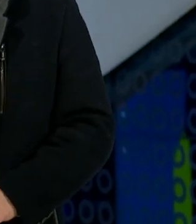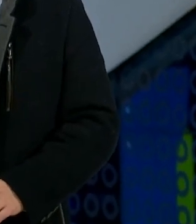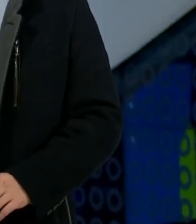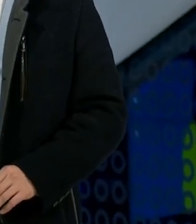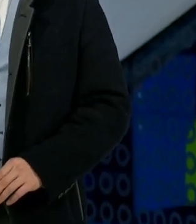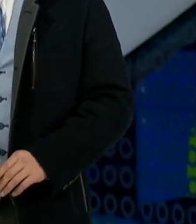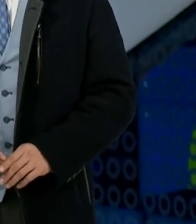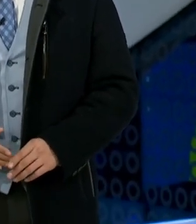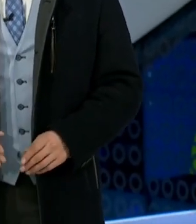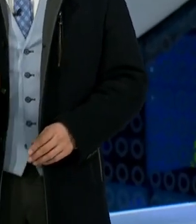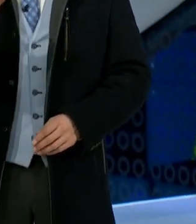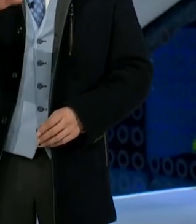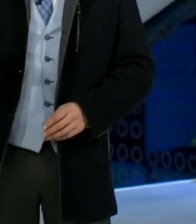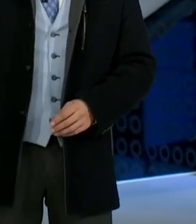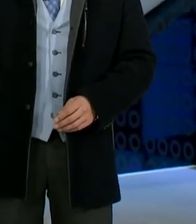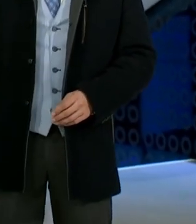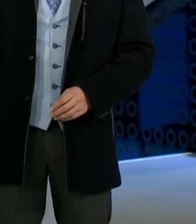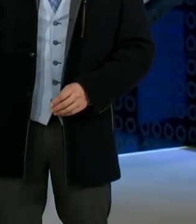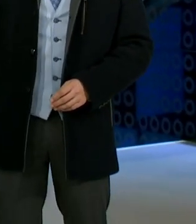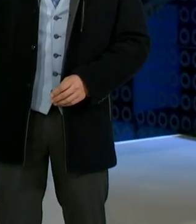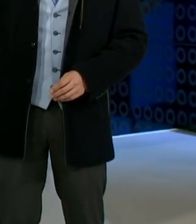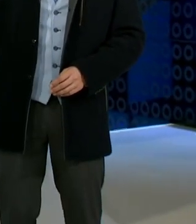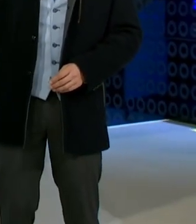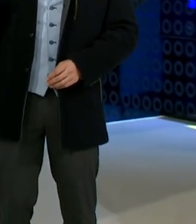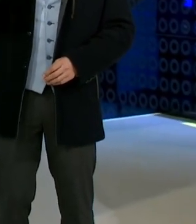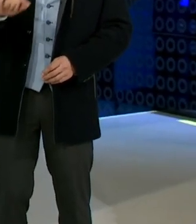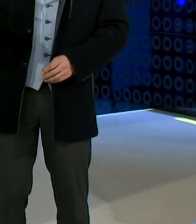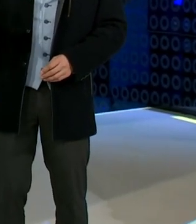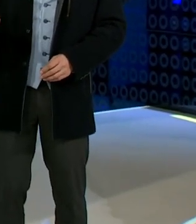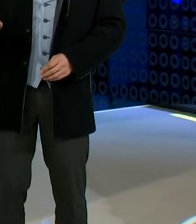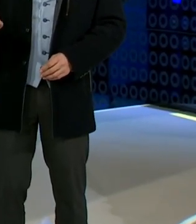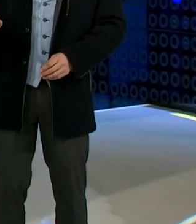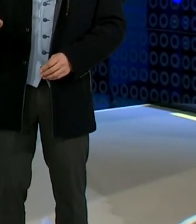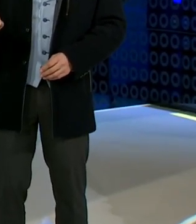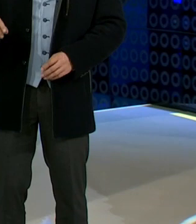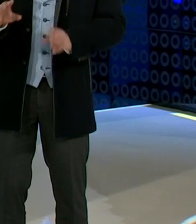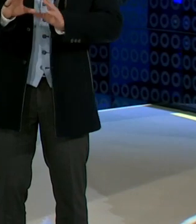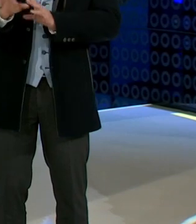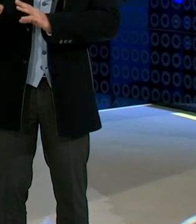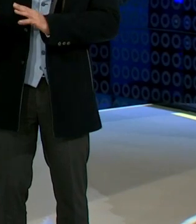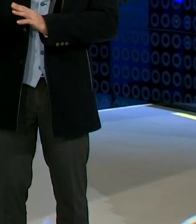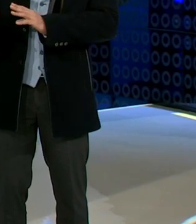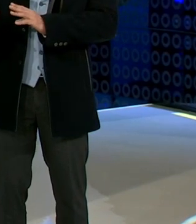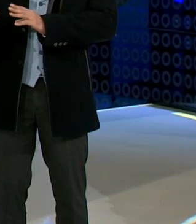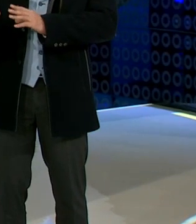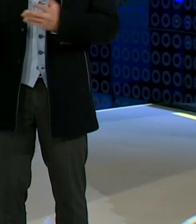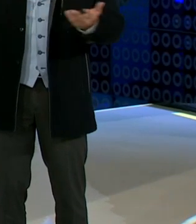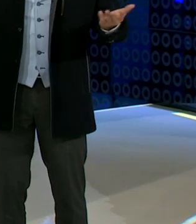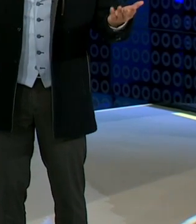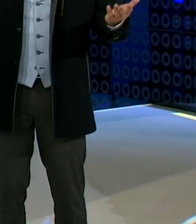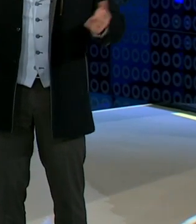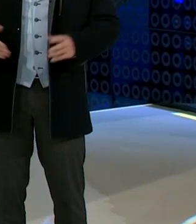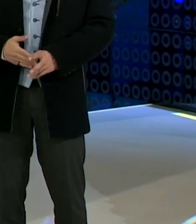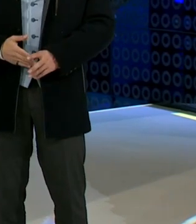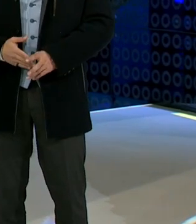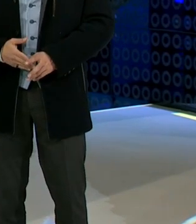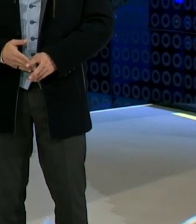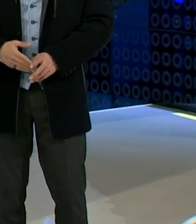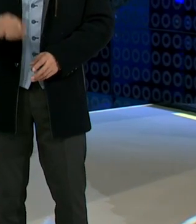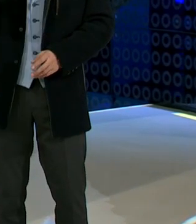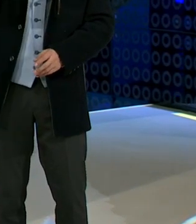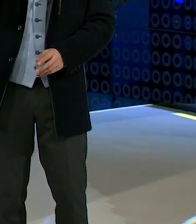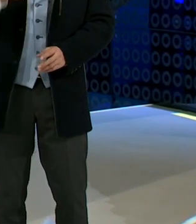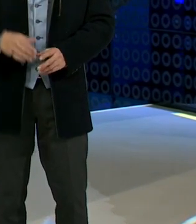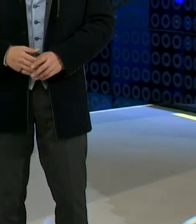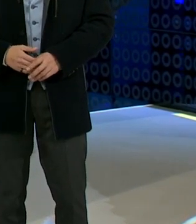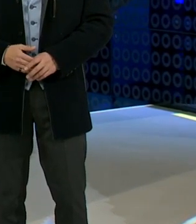le preguntaron sobre el Papa Francisco. Dijo que desde el inicio de su administración lo invitó a visitar nuestro país, pero que no ha podido concretarse por diferentes